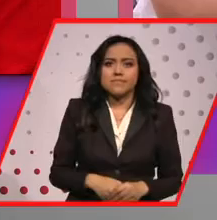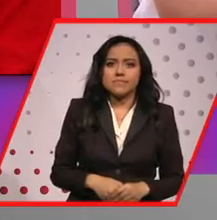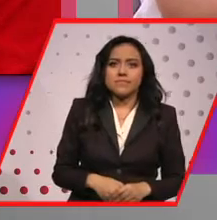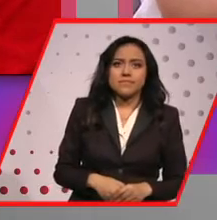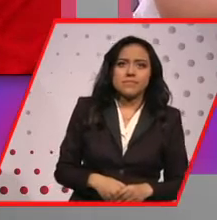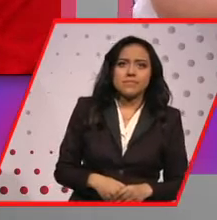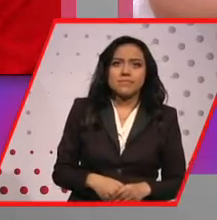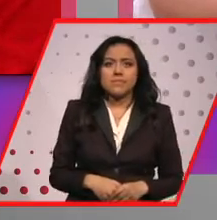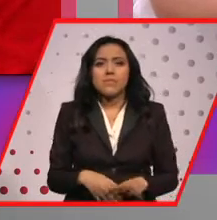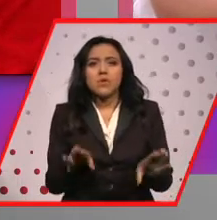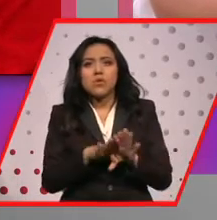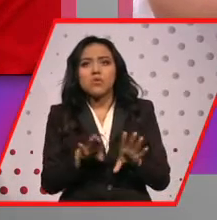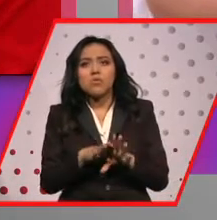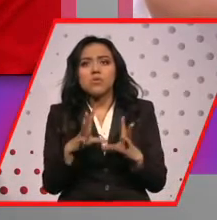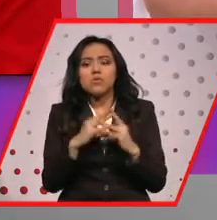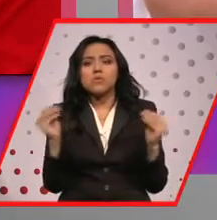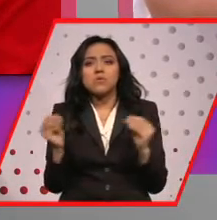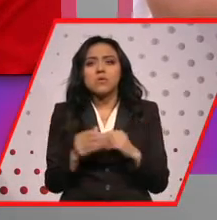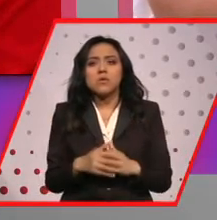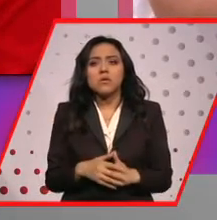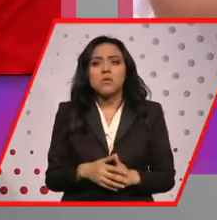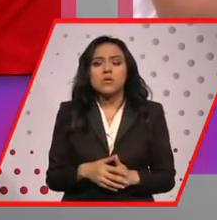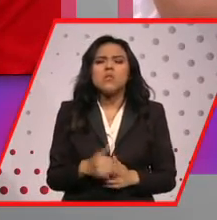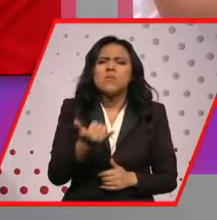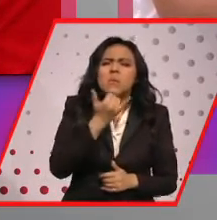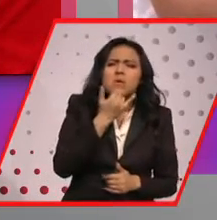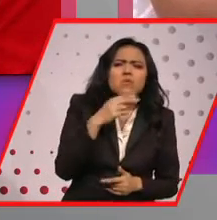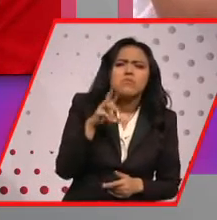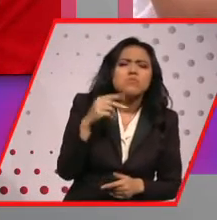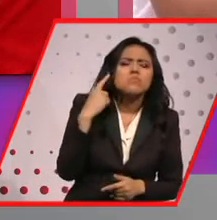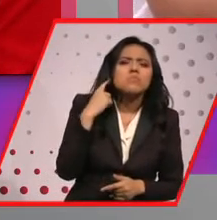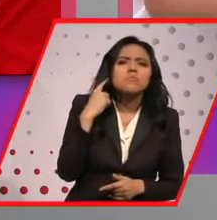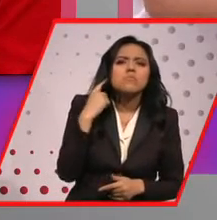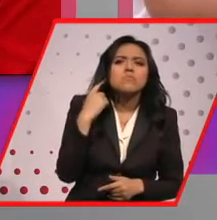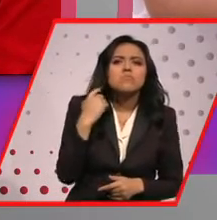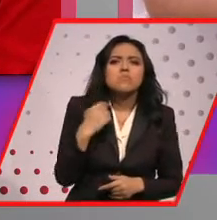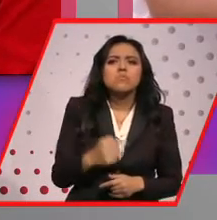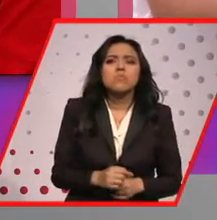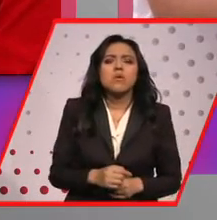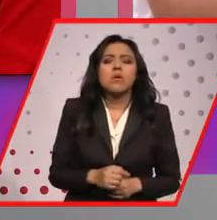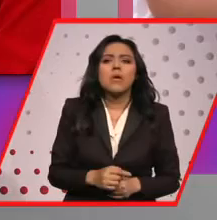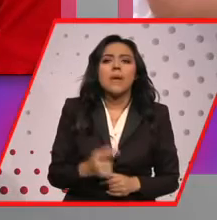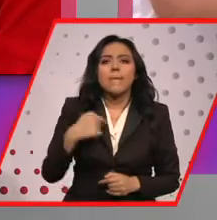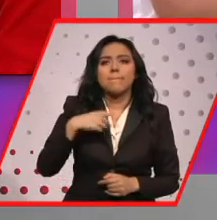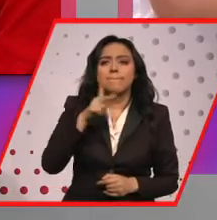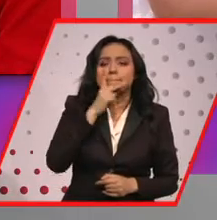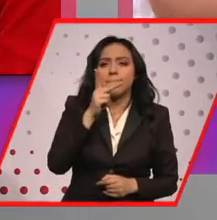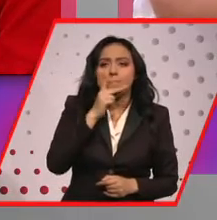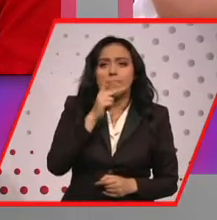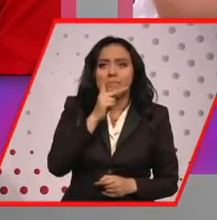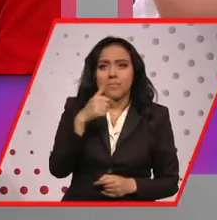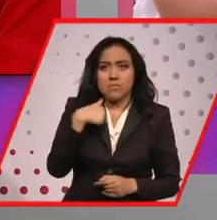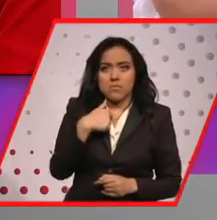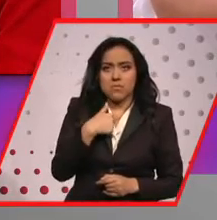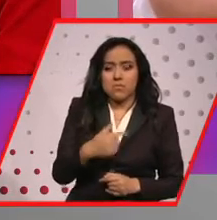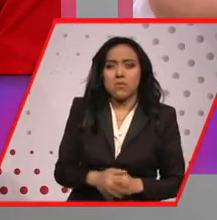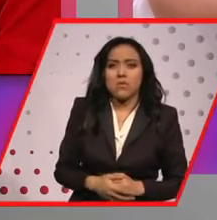¿Cómo que desapareció tu papá? Cuéntame. ¿Perdón? ¿Cómo que desapareció? Mi papá se lo llevaron